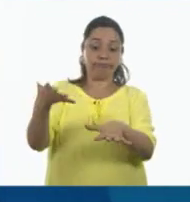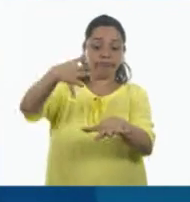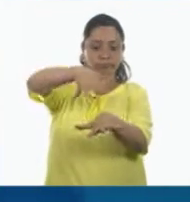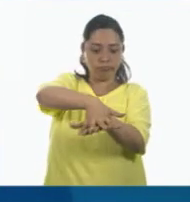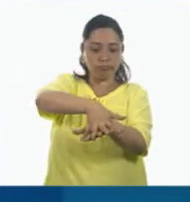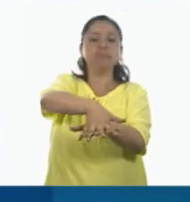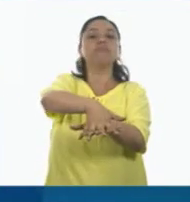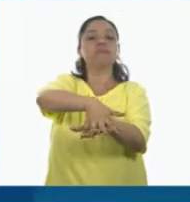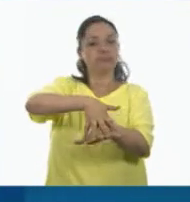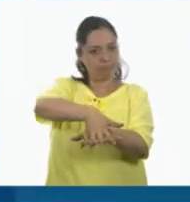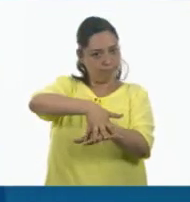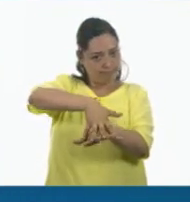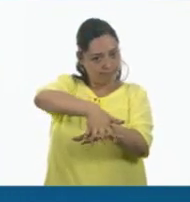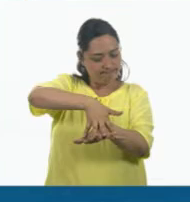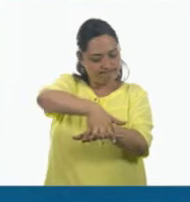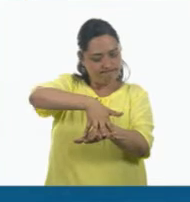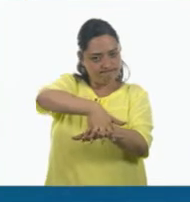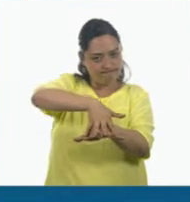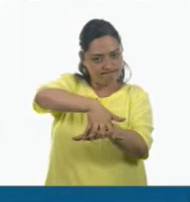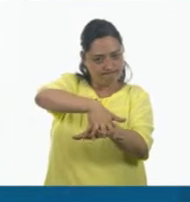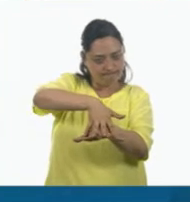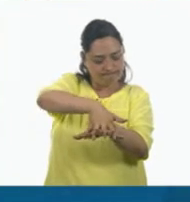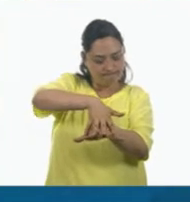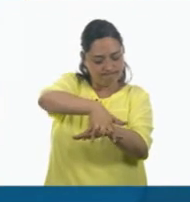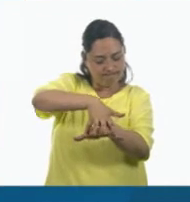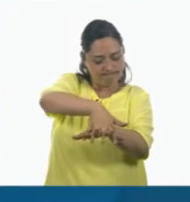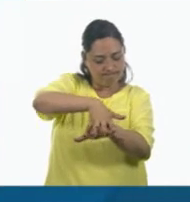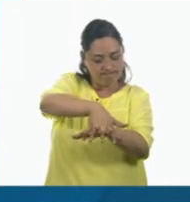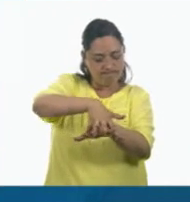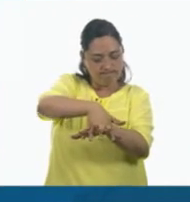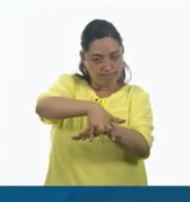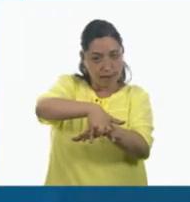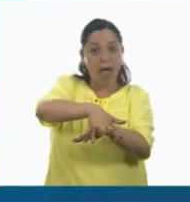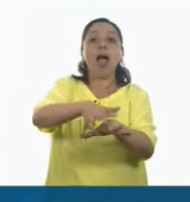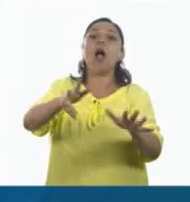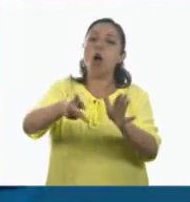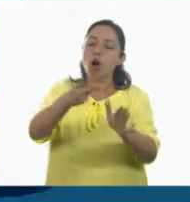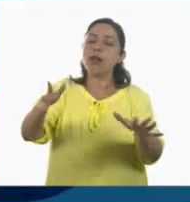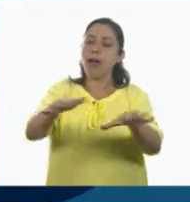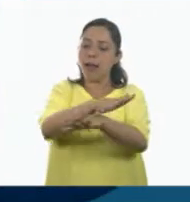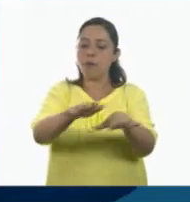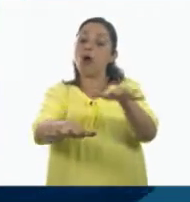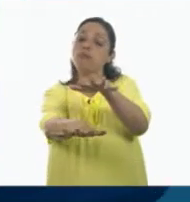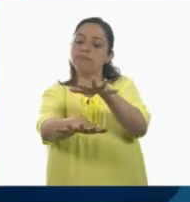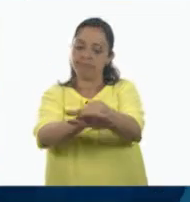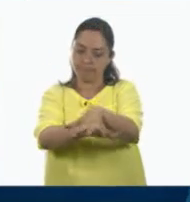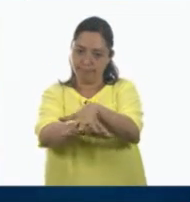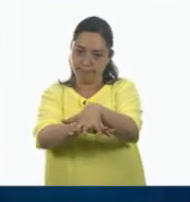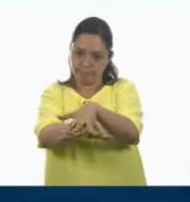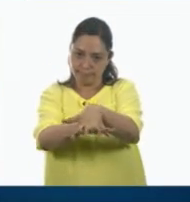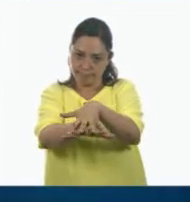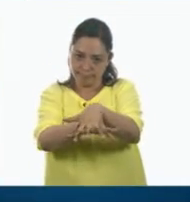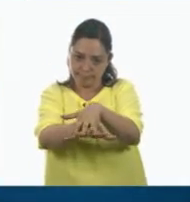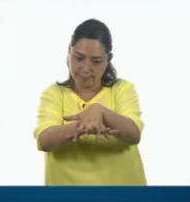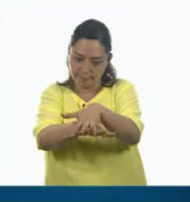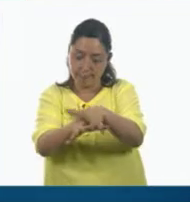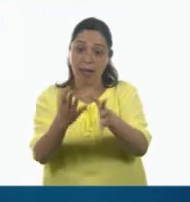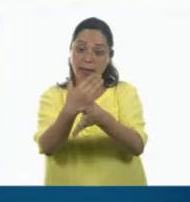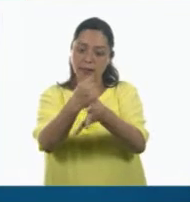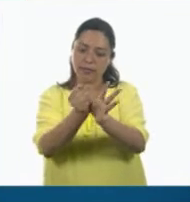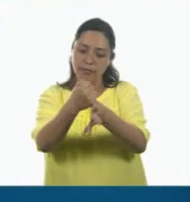de una de tus manos contra el dorso de la otra, entrelazando los dedos. Repite lo mismo con la otra mano. Frota los